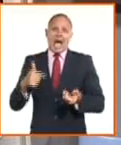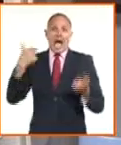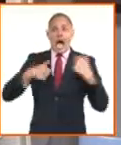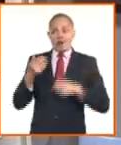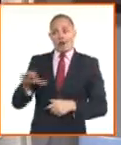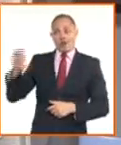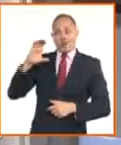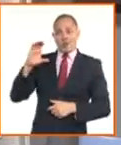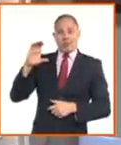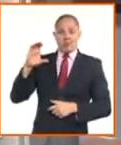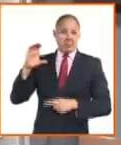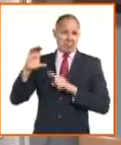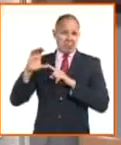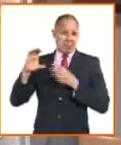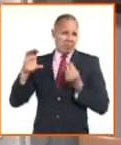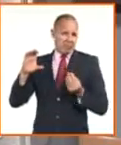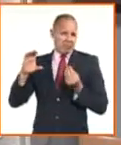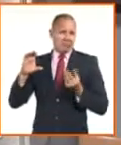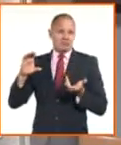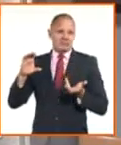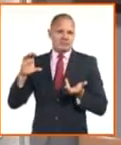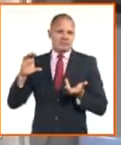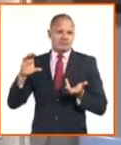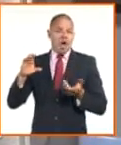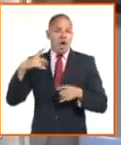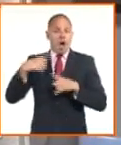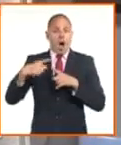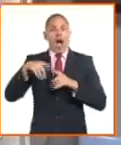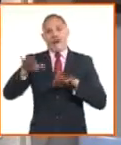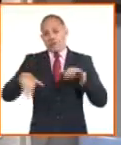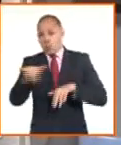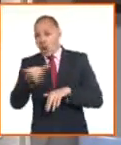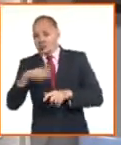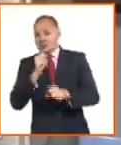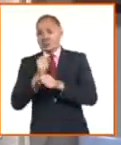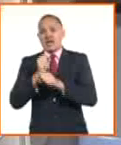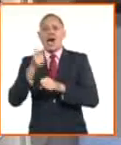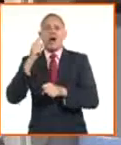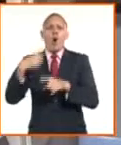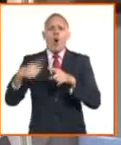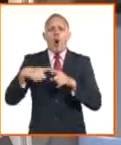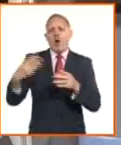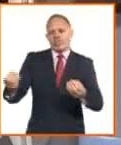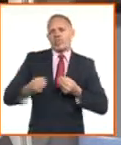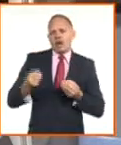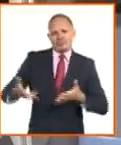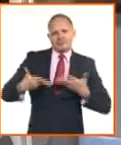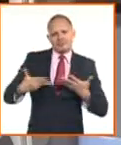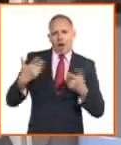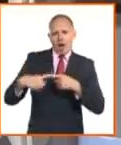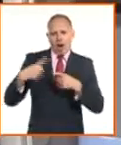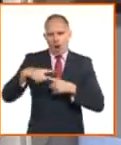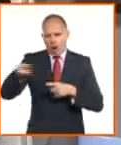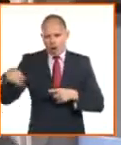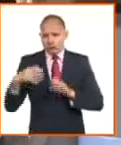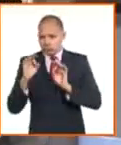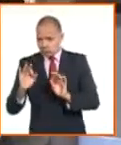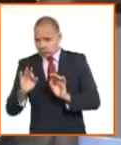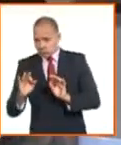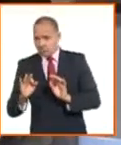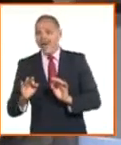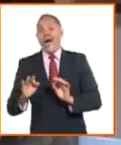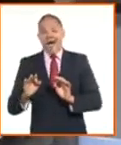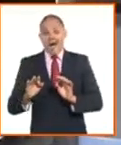provenientes del trabajo. No digo solo salario, porque hay ingresos provenientes del trabajo que no están exactamente en el salario. Ahora tenemos la distribución de utilidades y